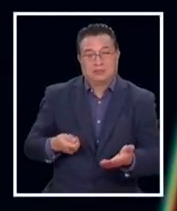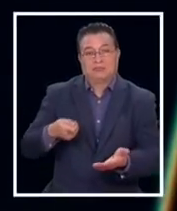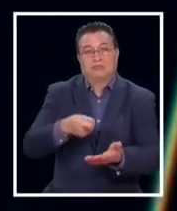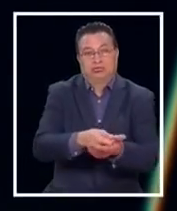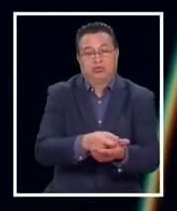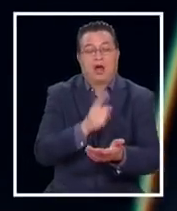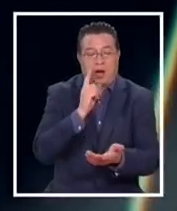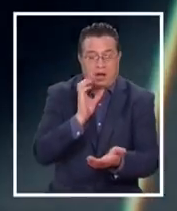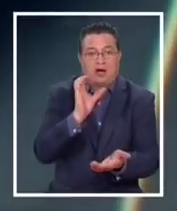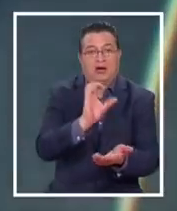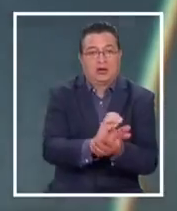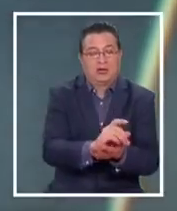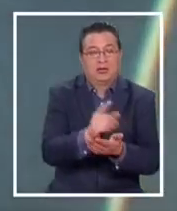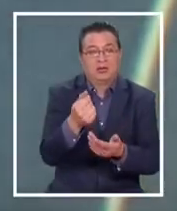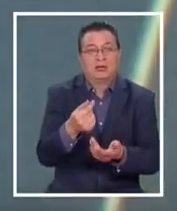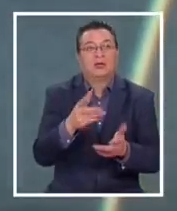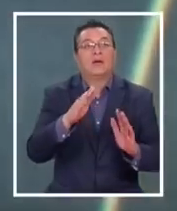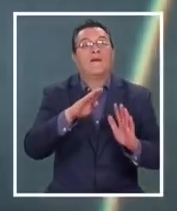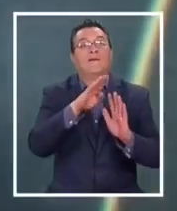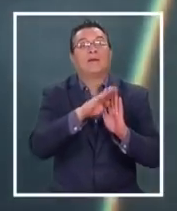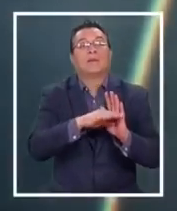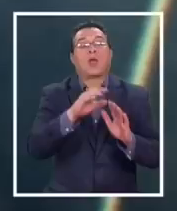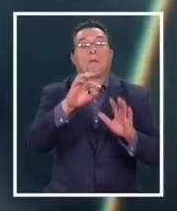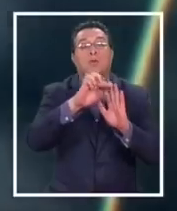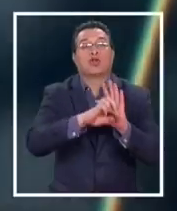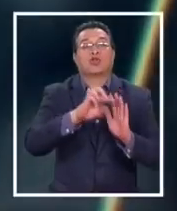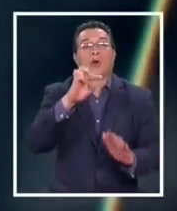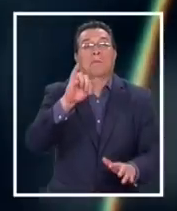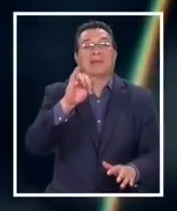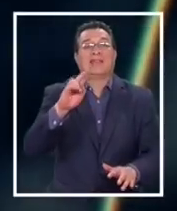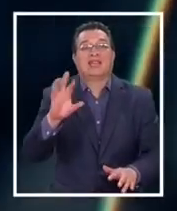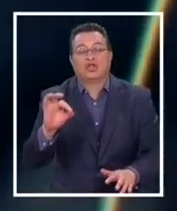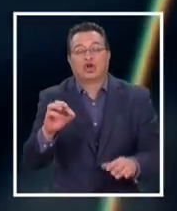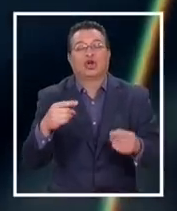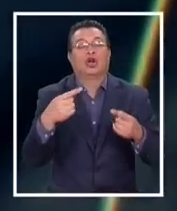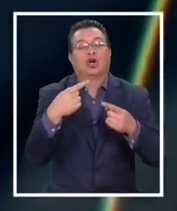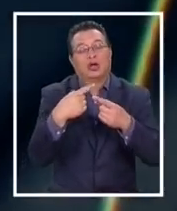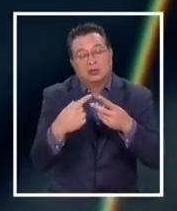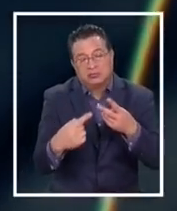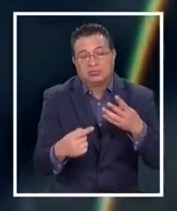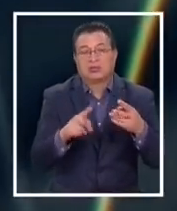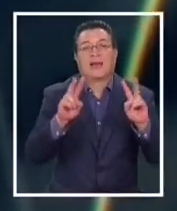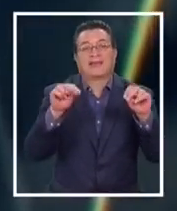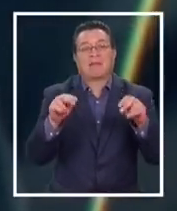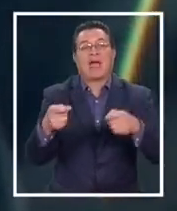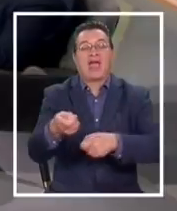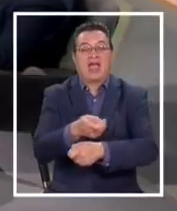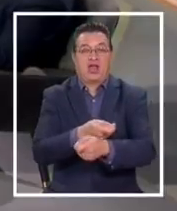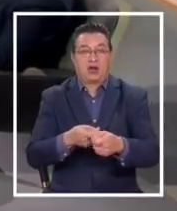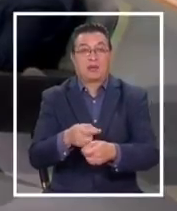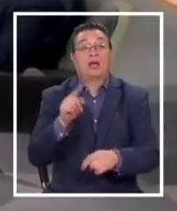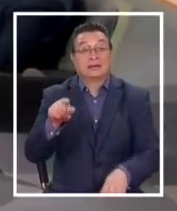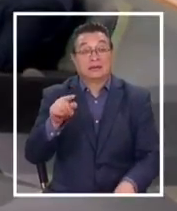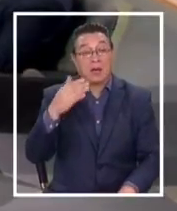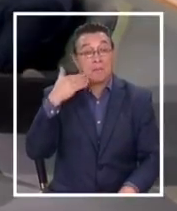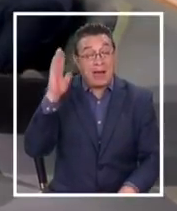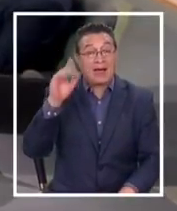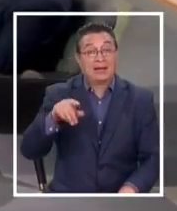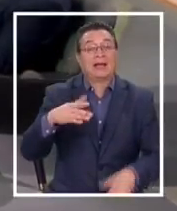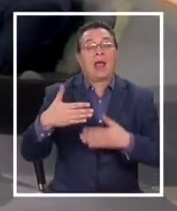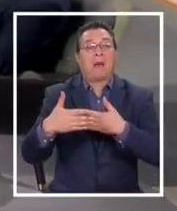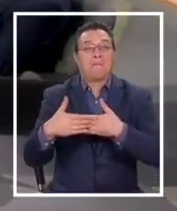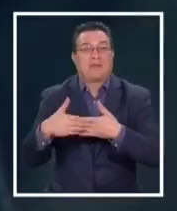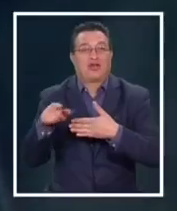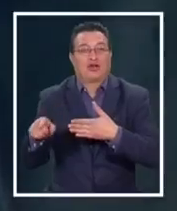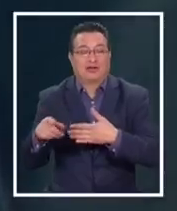están involucrados, la baja del proyecto Piro y varias cosas que también tienen que ver con temas económicos. Sí, pero la clave está en el indulto. Pero